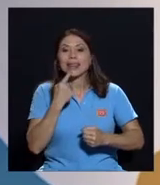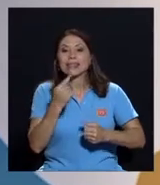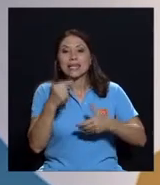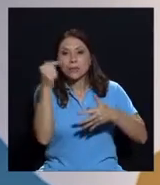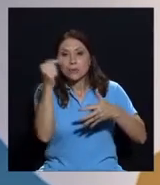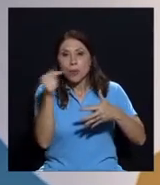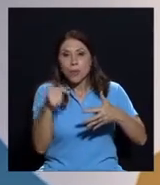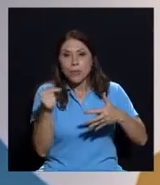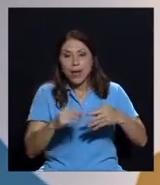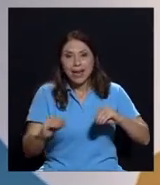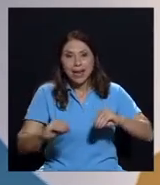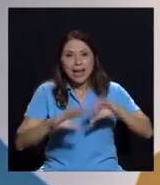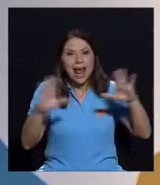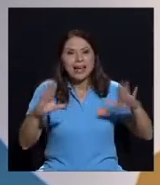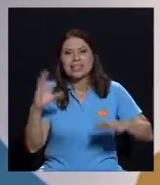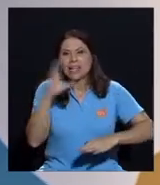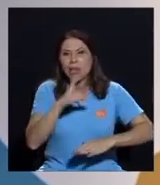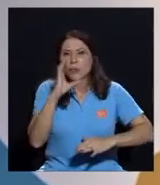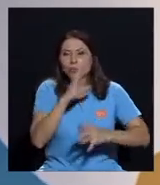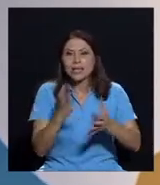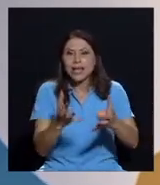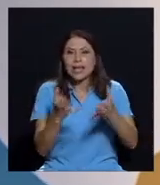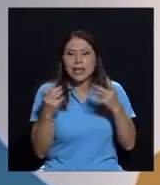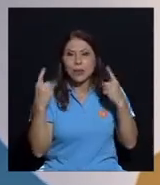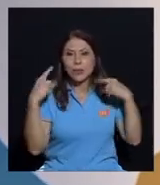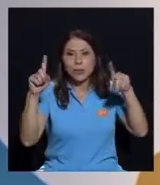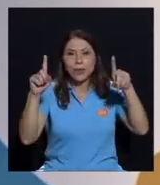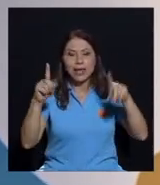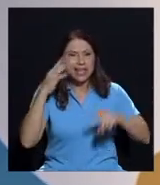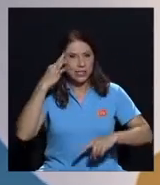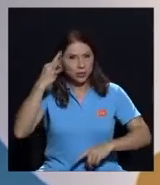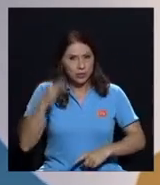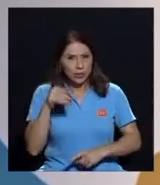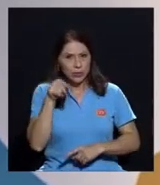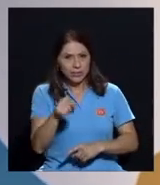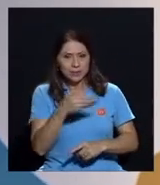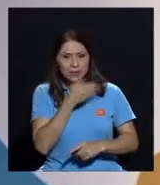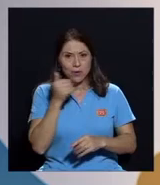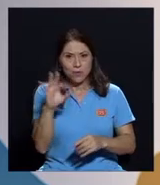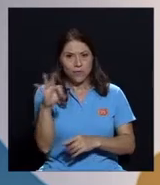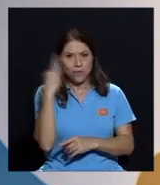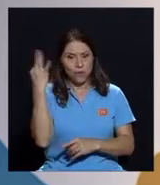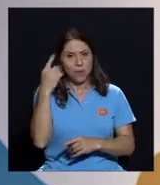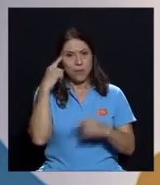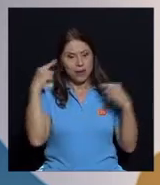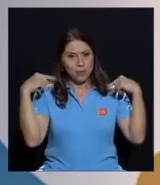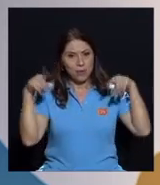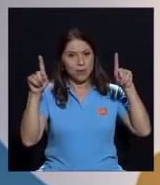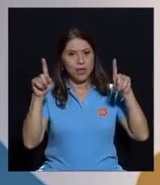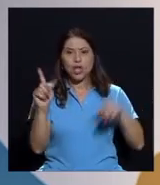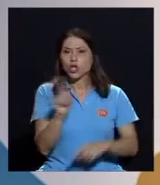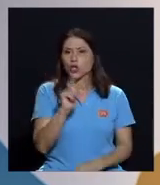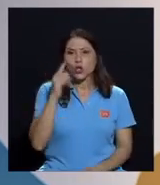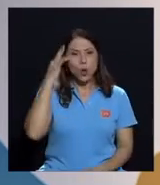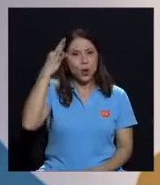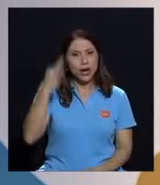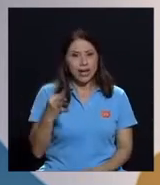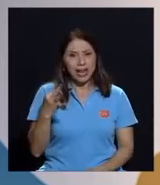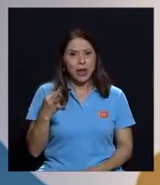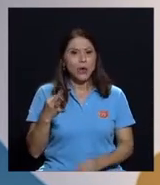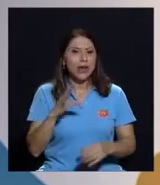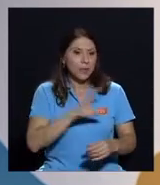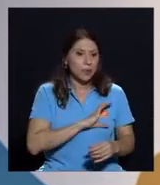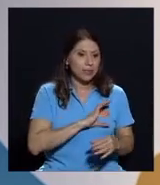busca y lo procura y lo que desea obtener creo que es la mejor forma de llegar ahí no creo que el medio de unificar